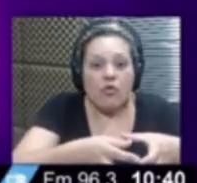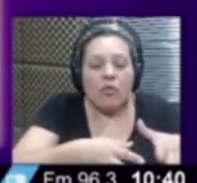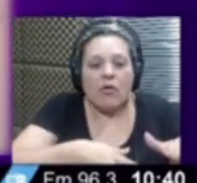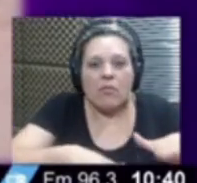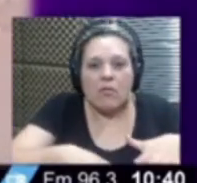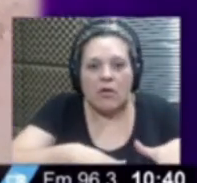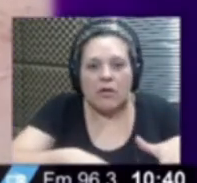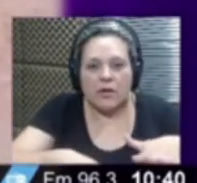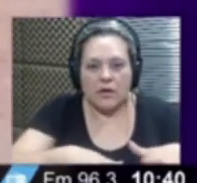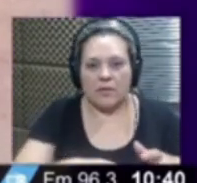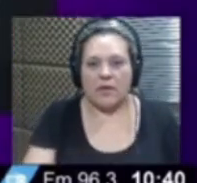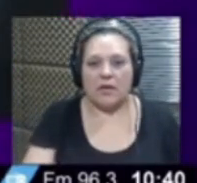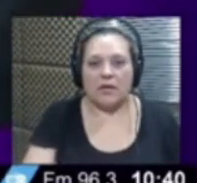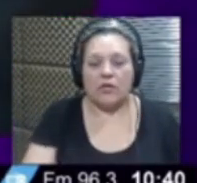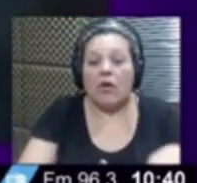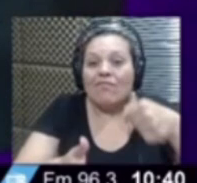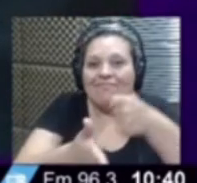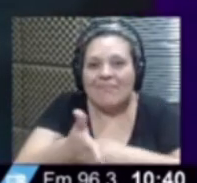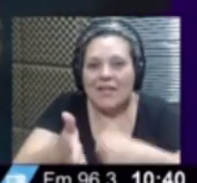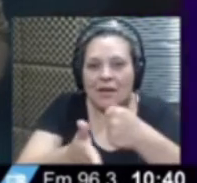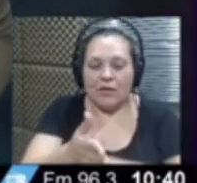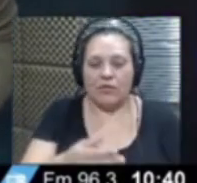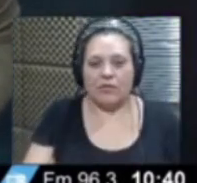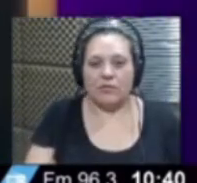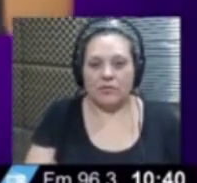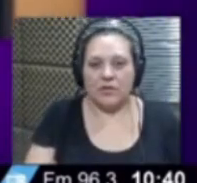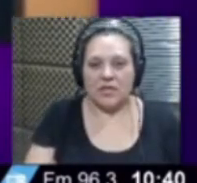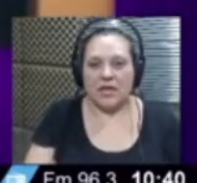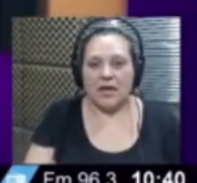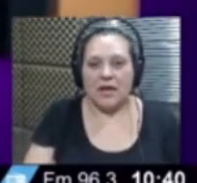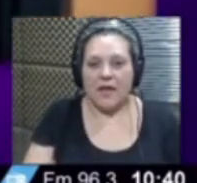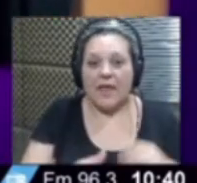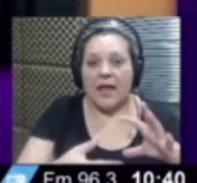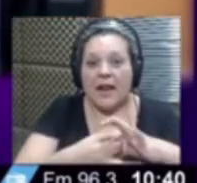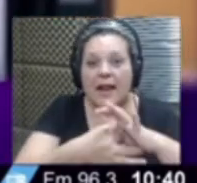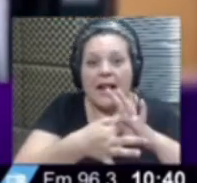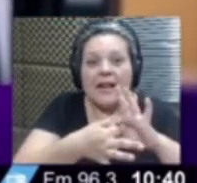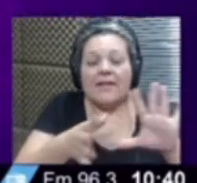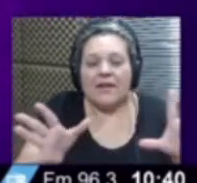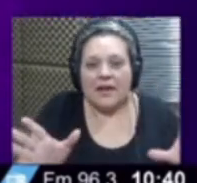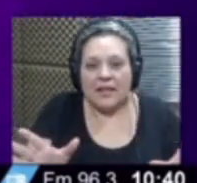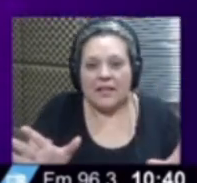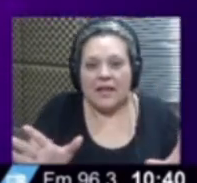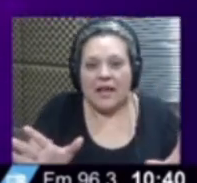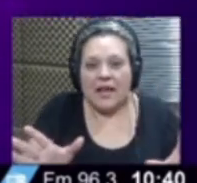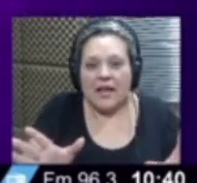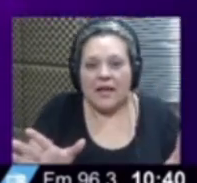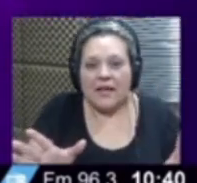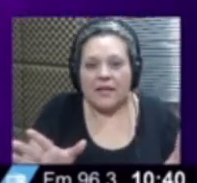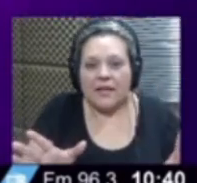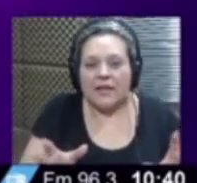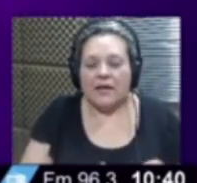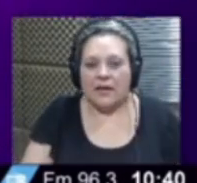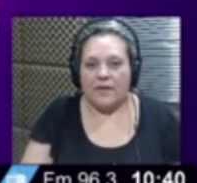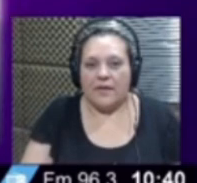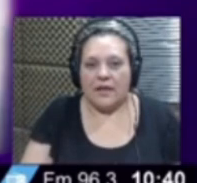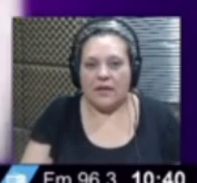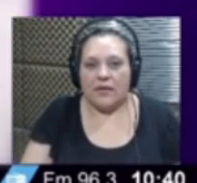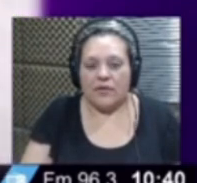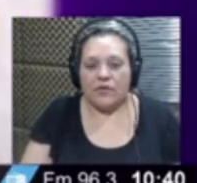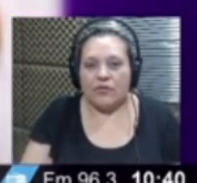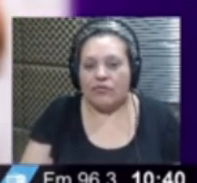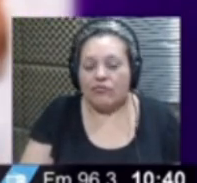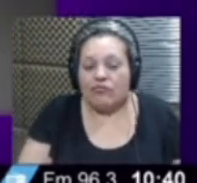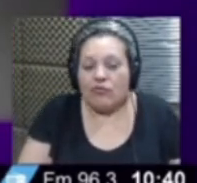decir, reivindicar la libertad y luchar contra la esclavitud. Básicamente eso, ¿qué